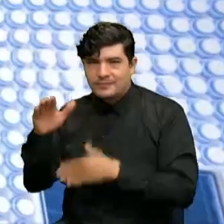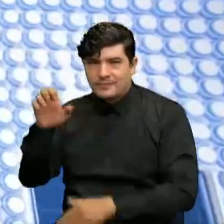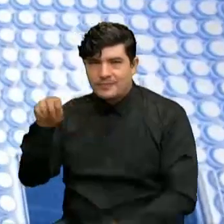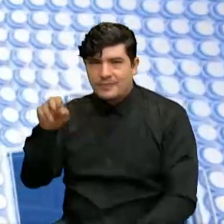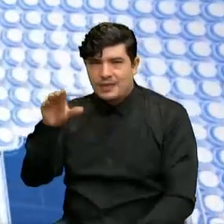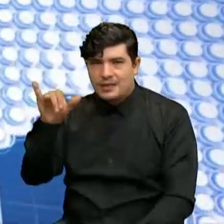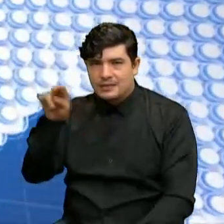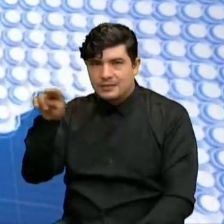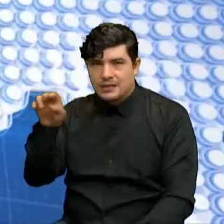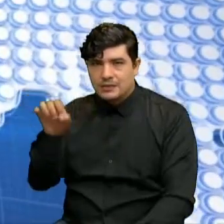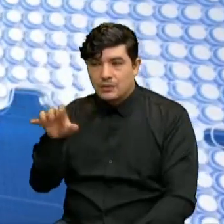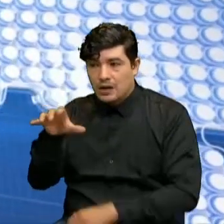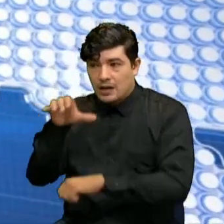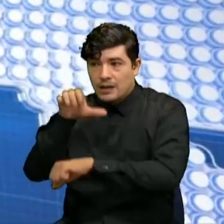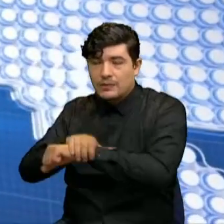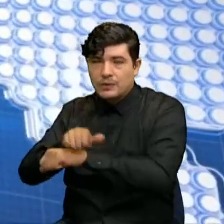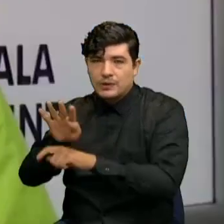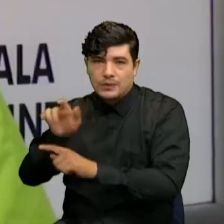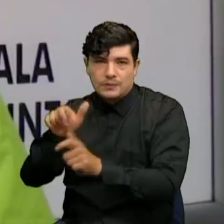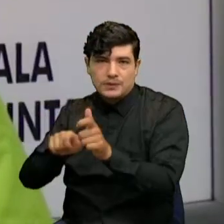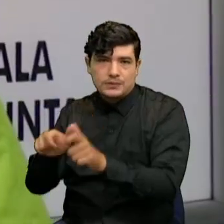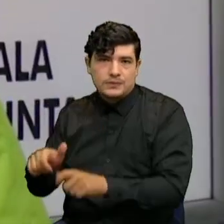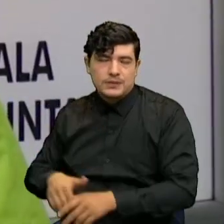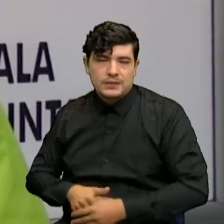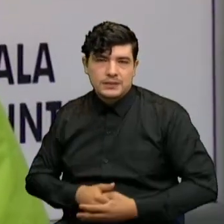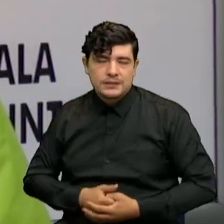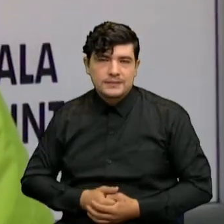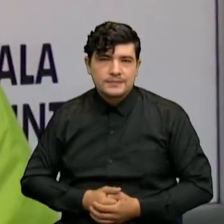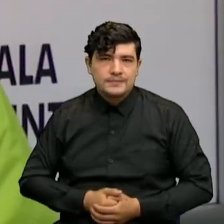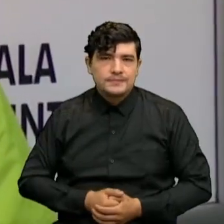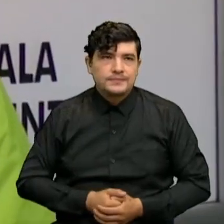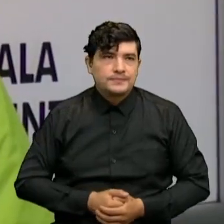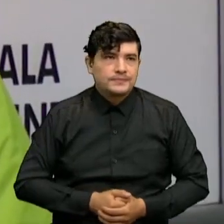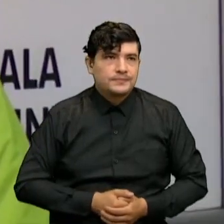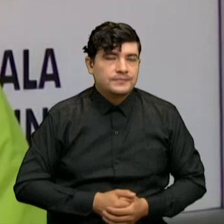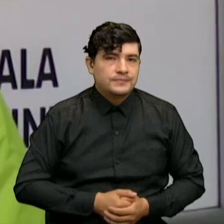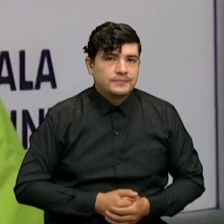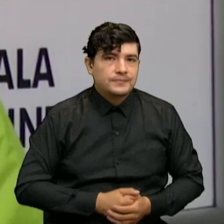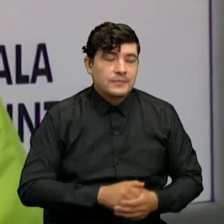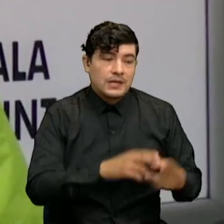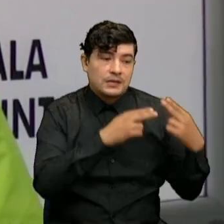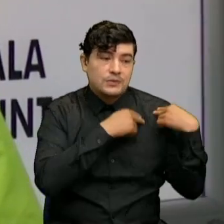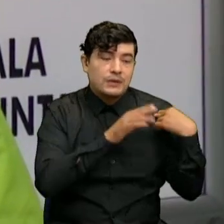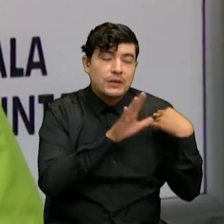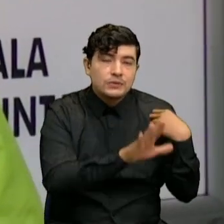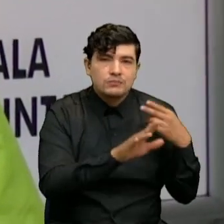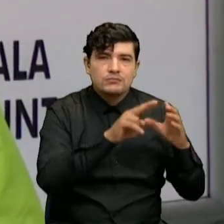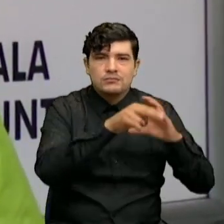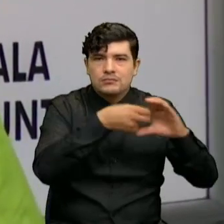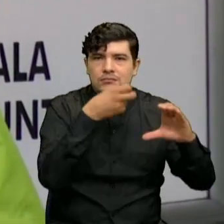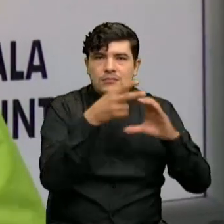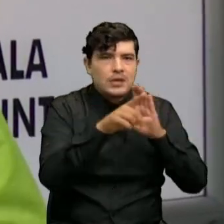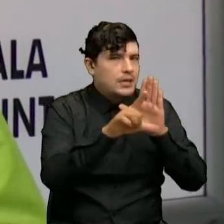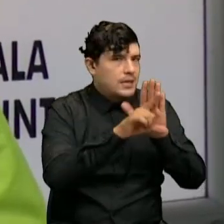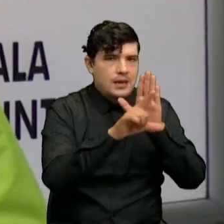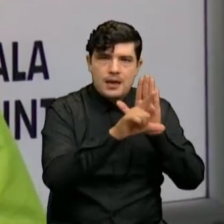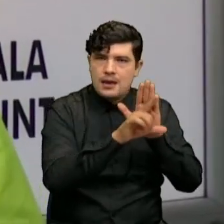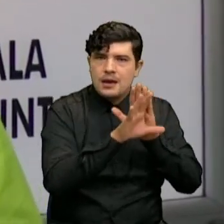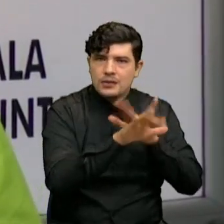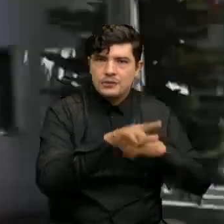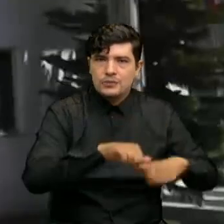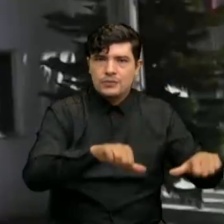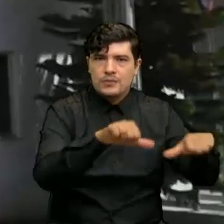y se dio con la captura de cuatro personas por el delito de explotación ilícita del yacimiento minero y otros